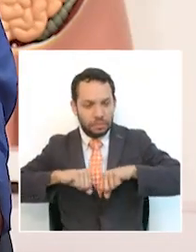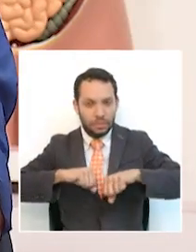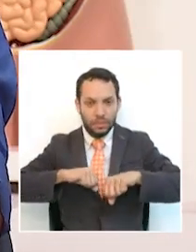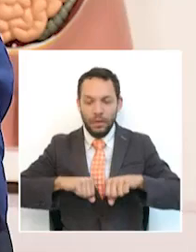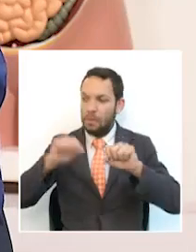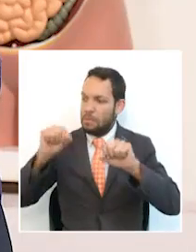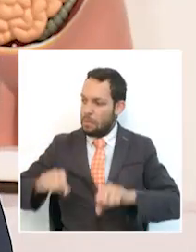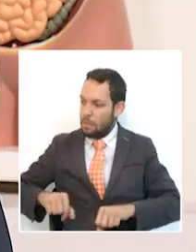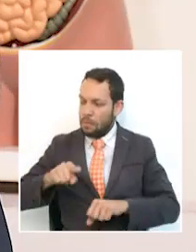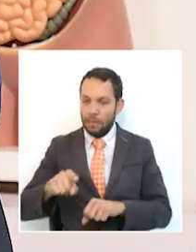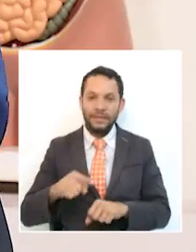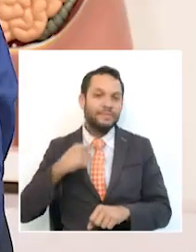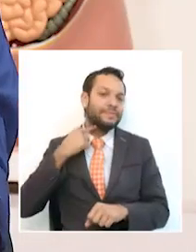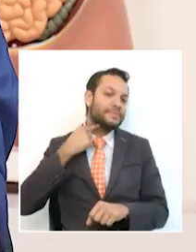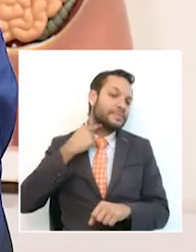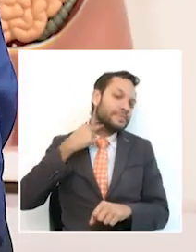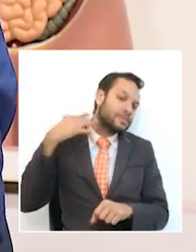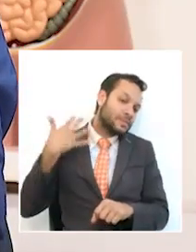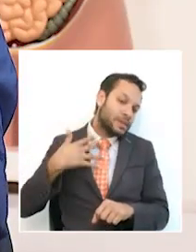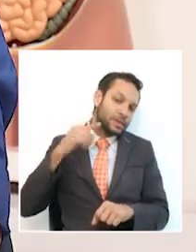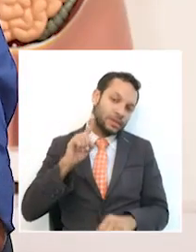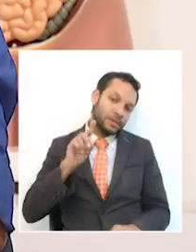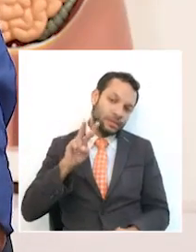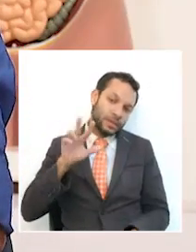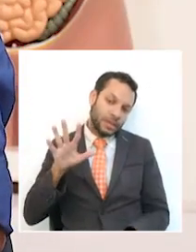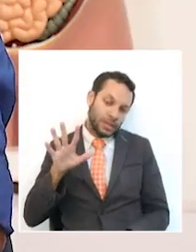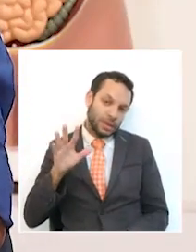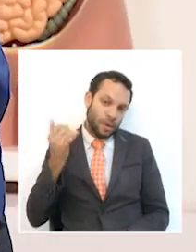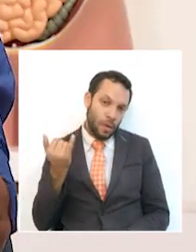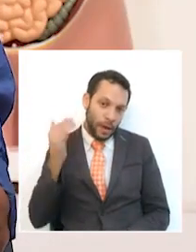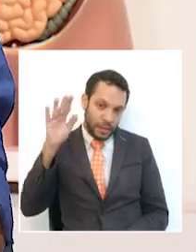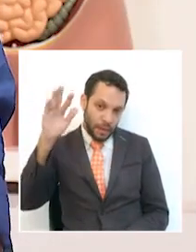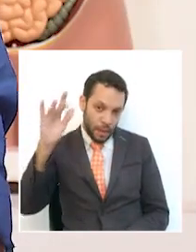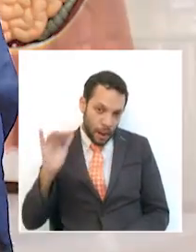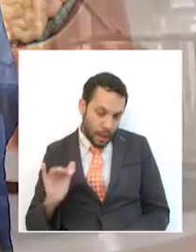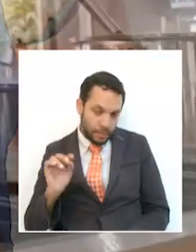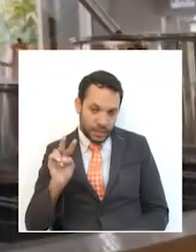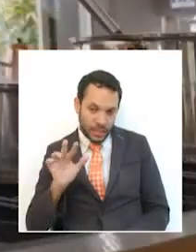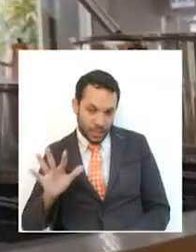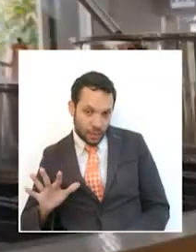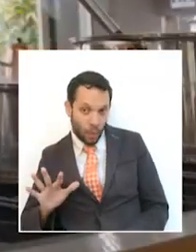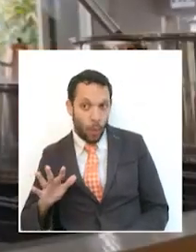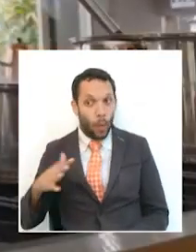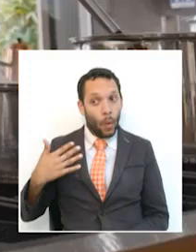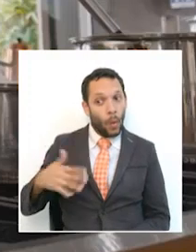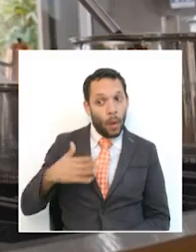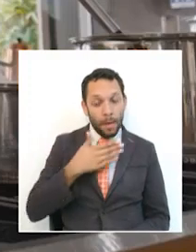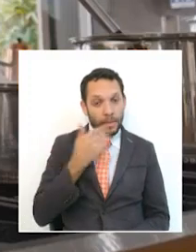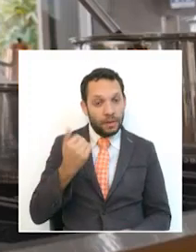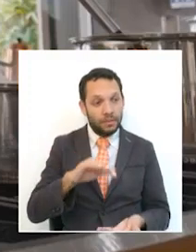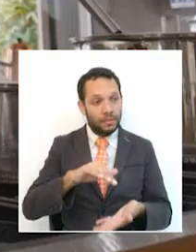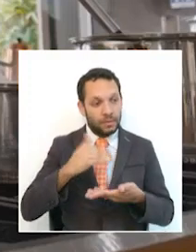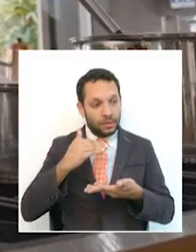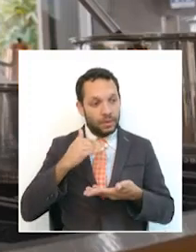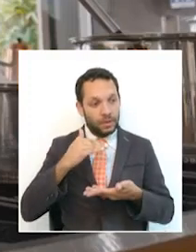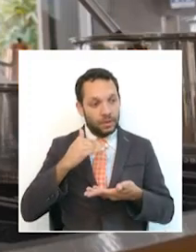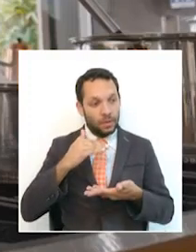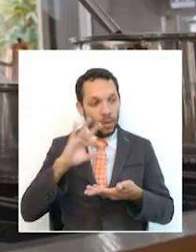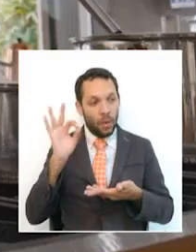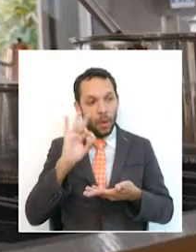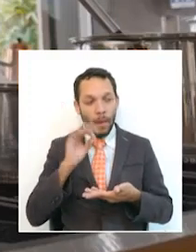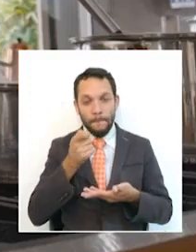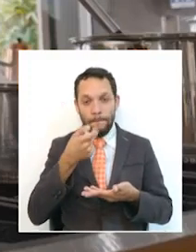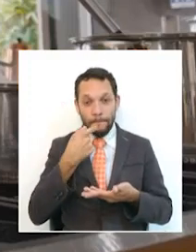a lo de la tiroides la tenía en 125 puede tomar en este momento 25 que regalo tan grande oa muchos que se le han quitado la pastilla de la